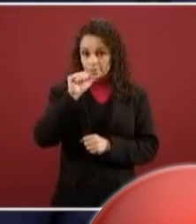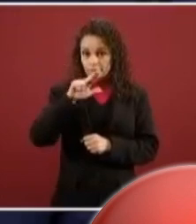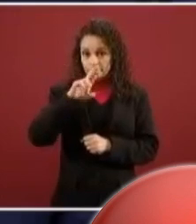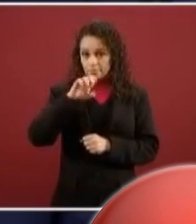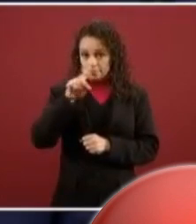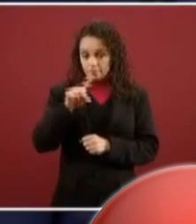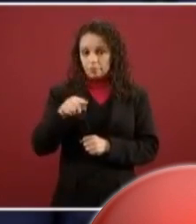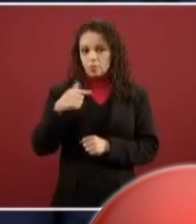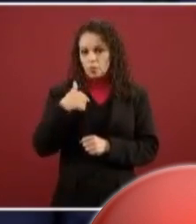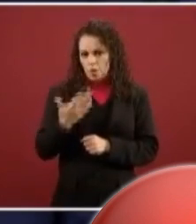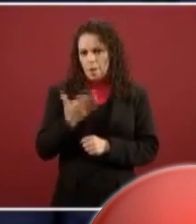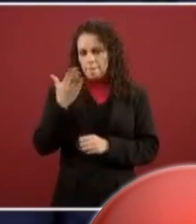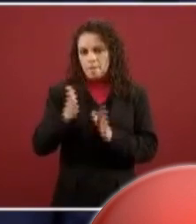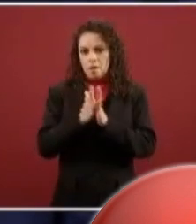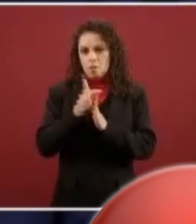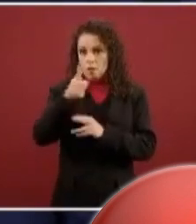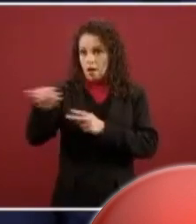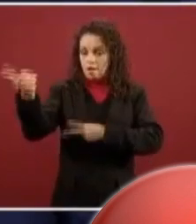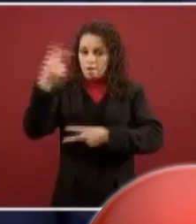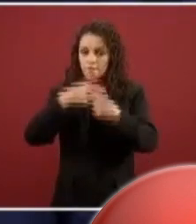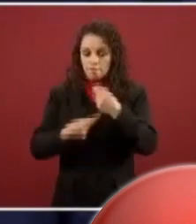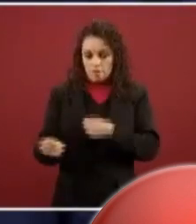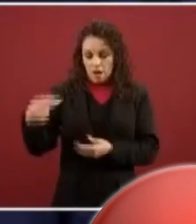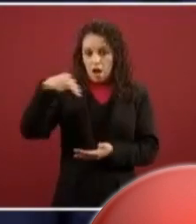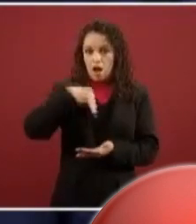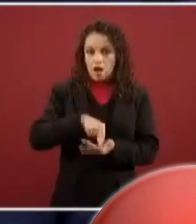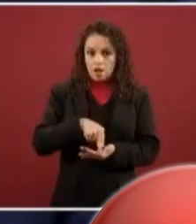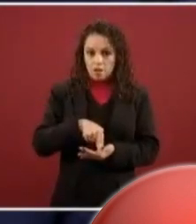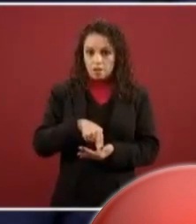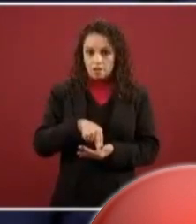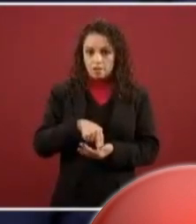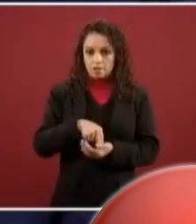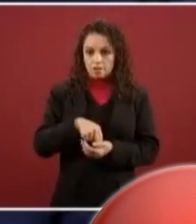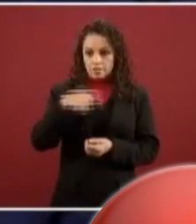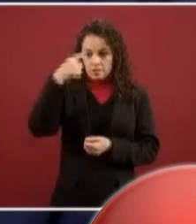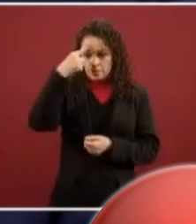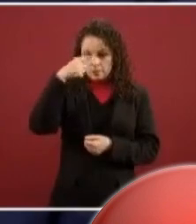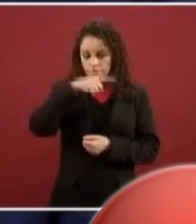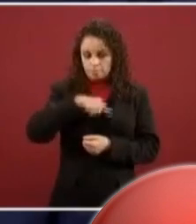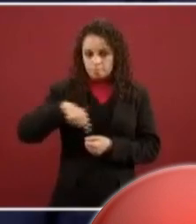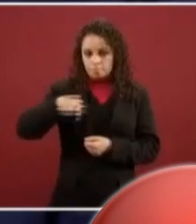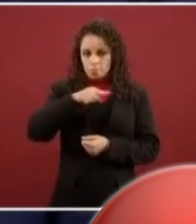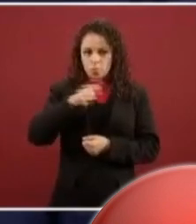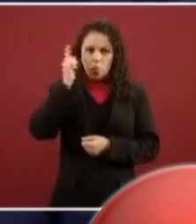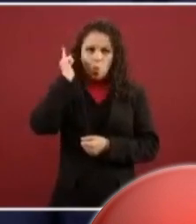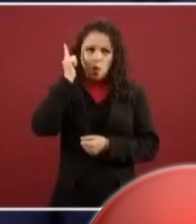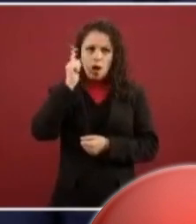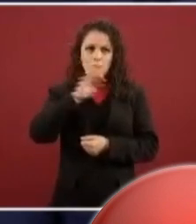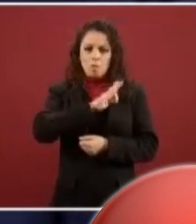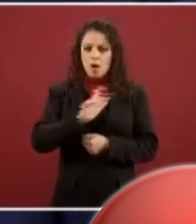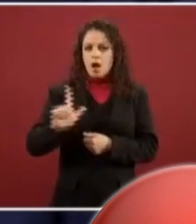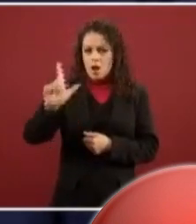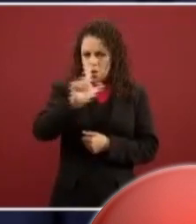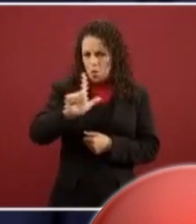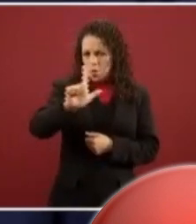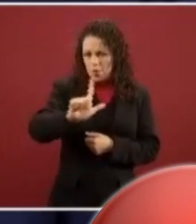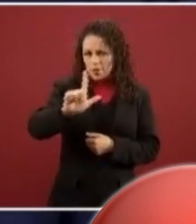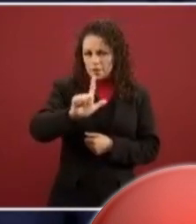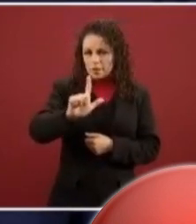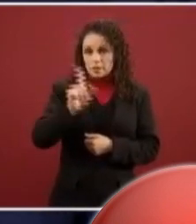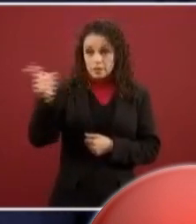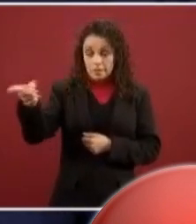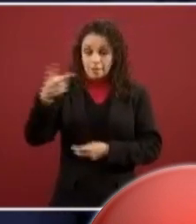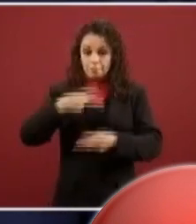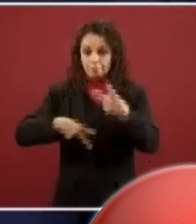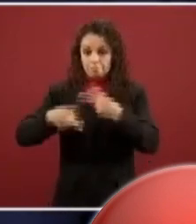aquí con ustedes y que les ponga, a ver si se puede el lunes, que